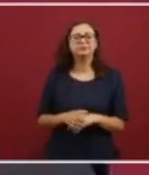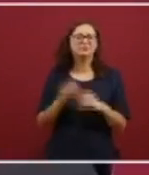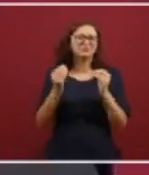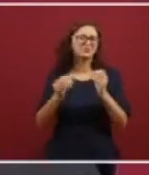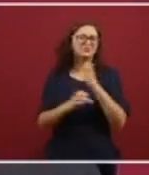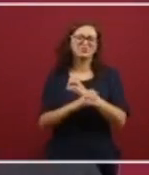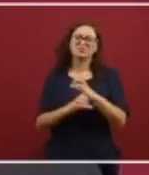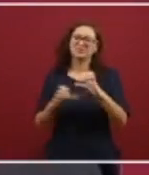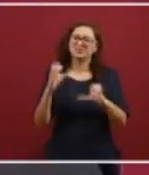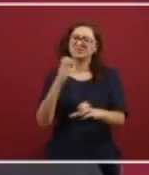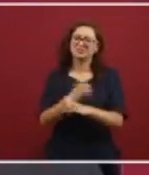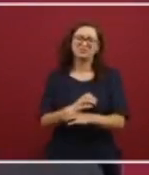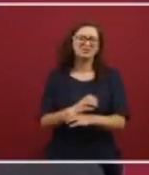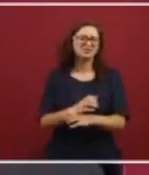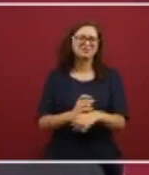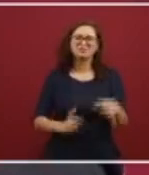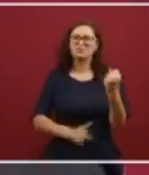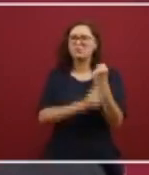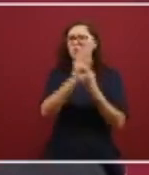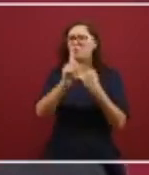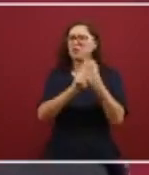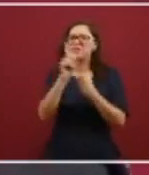muchas cosas heredadas.